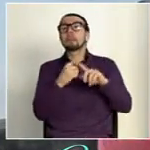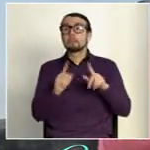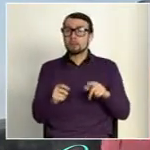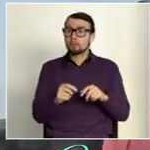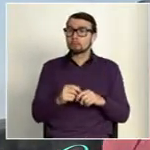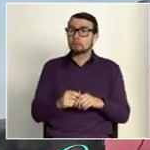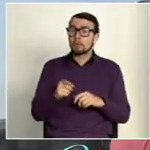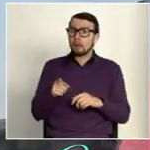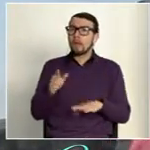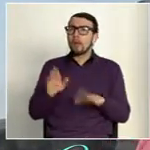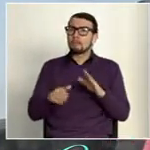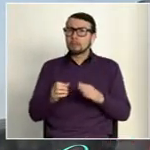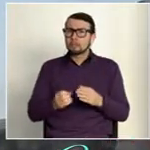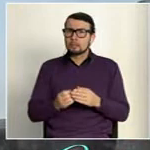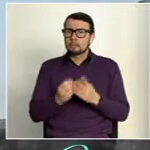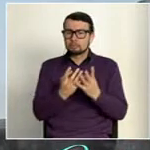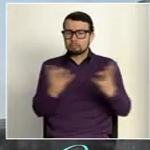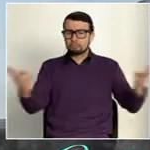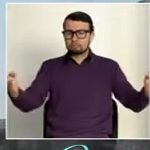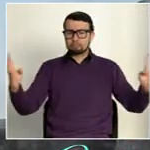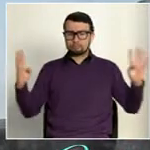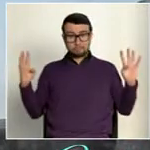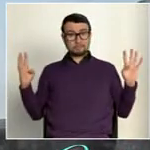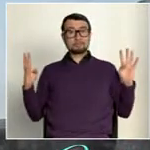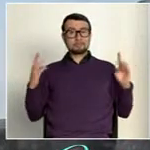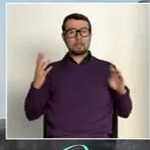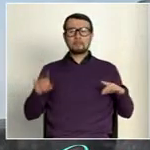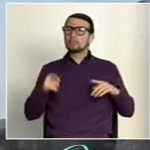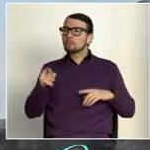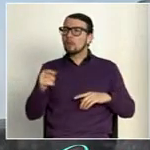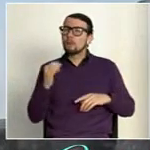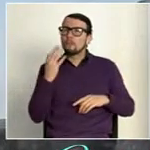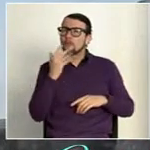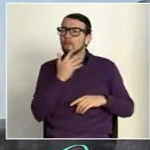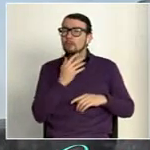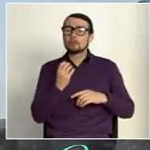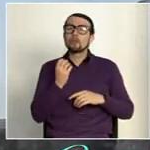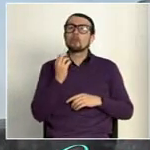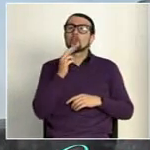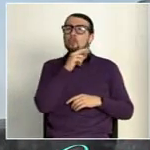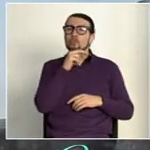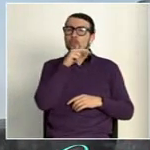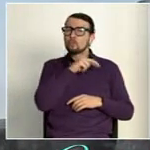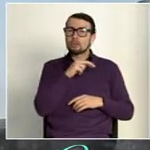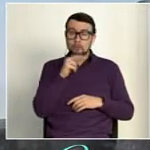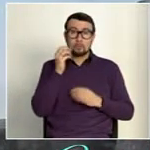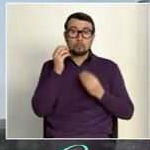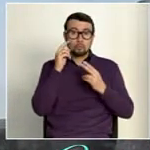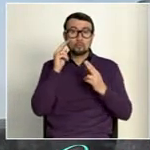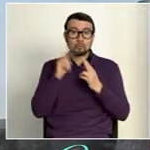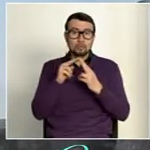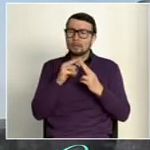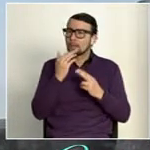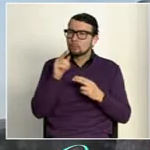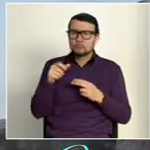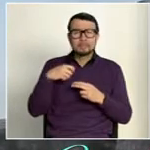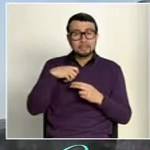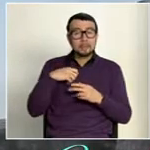cercas, que tiene varios tipos de flores más que todo rojas, que son más conocidas. Cuando usted tiene problema de